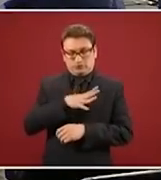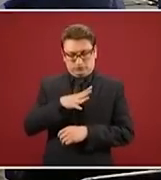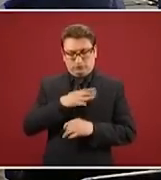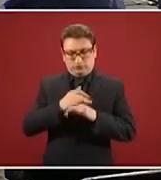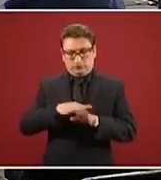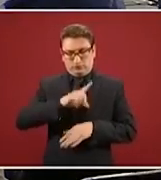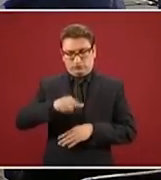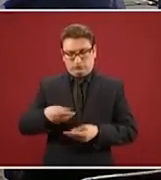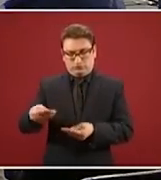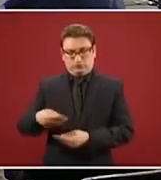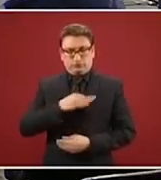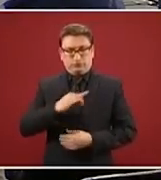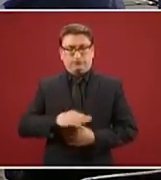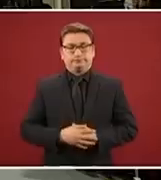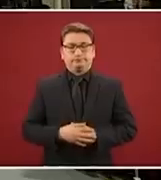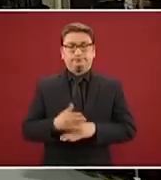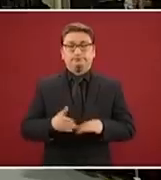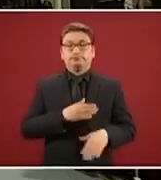gracias